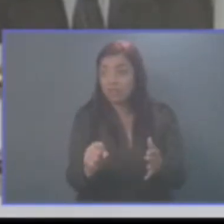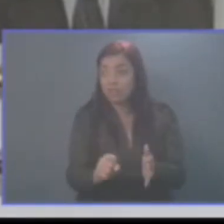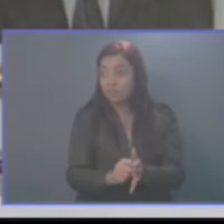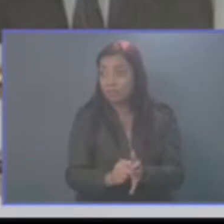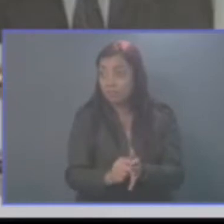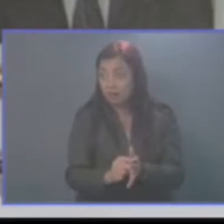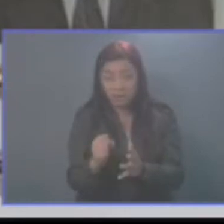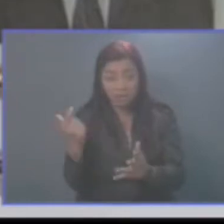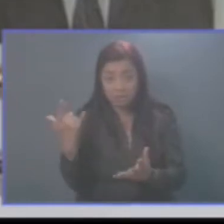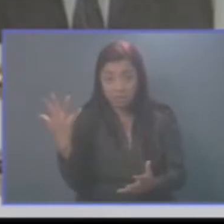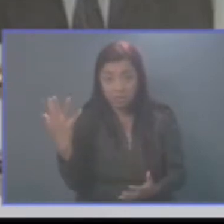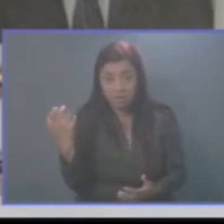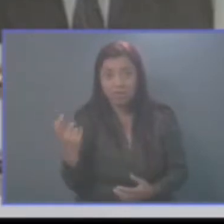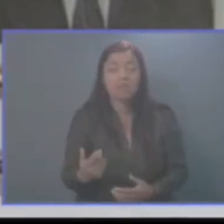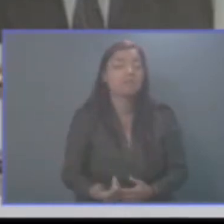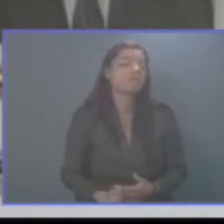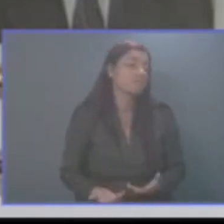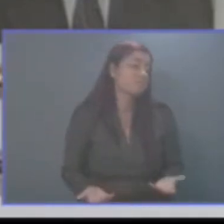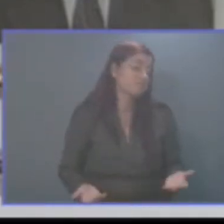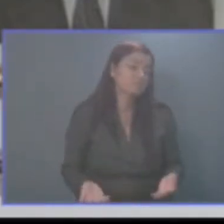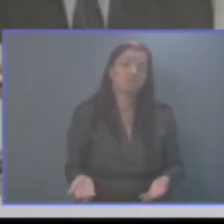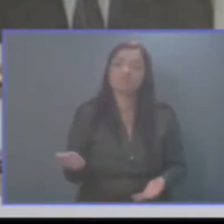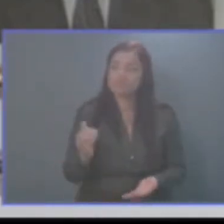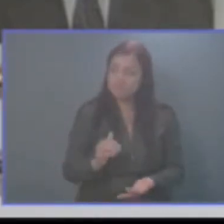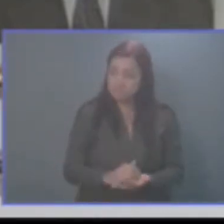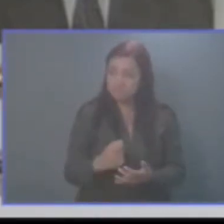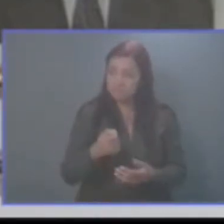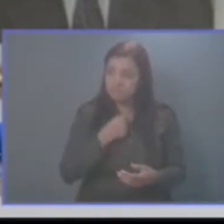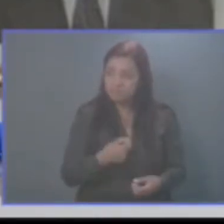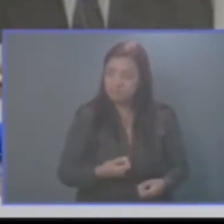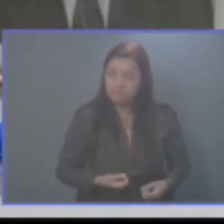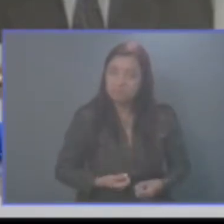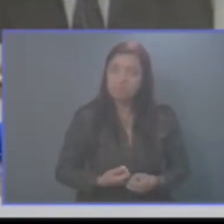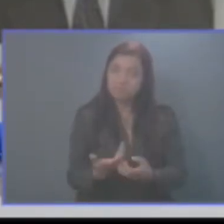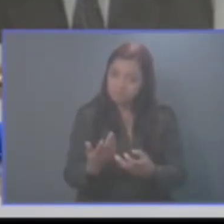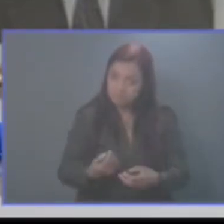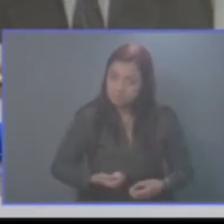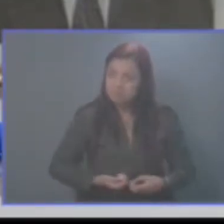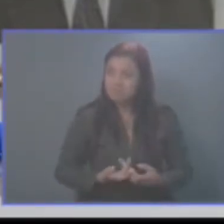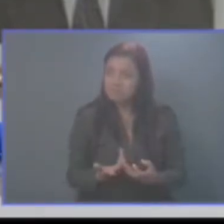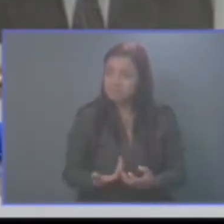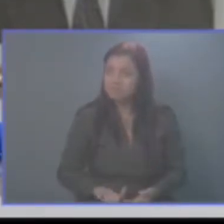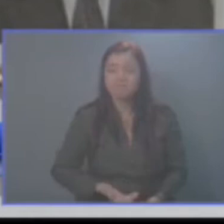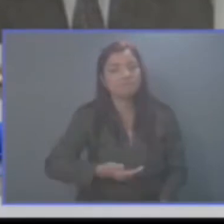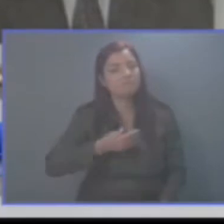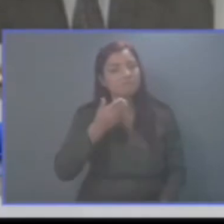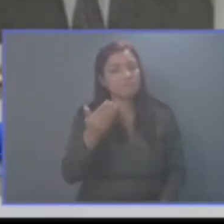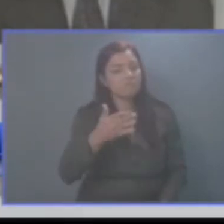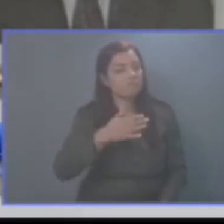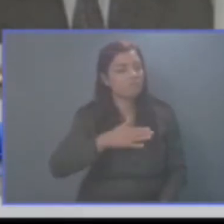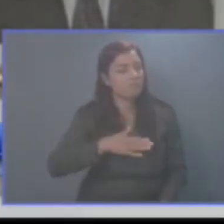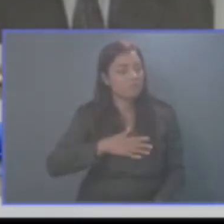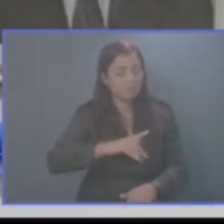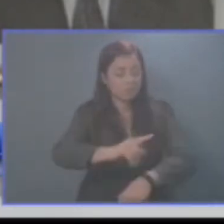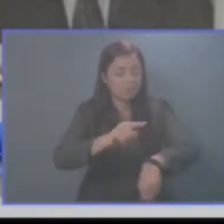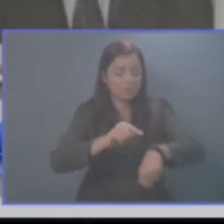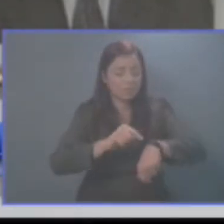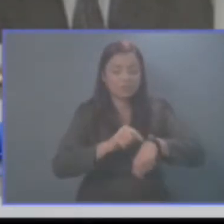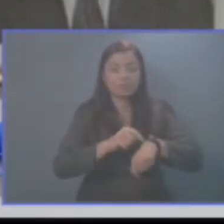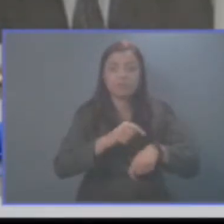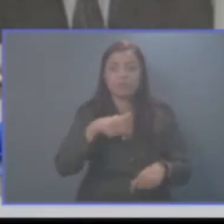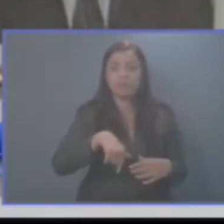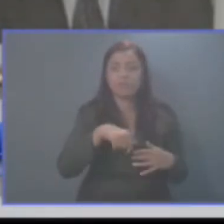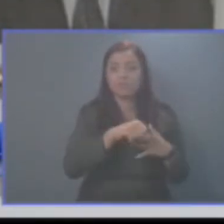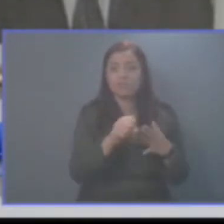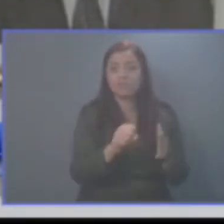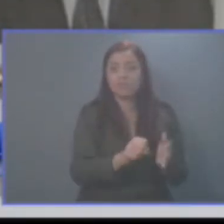legislativo. Reitero lo que he expresado en infinidad de ocasiones. Mi período al frente de esta